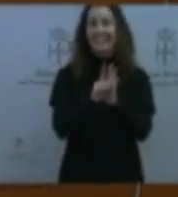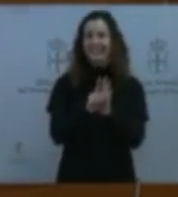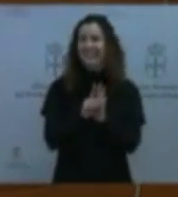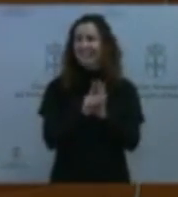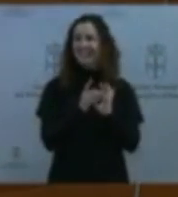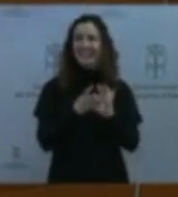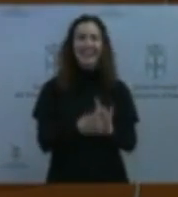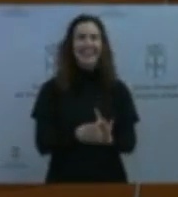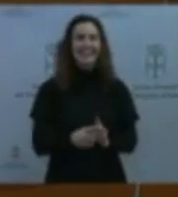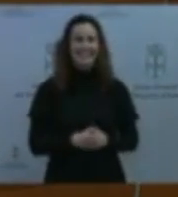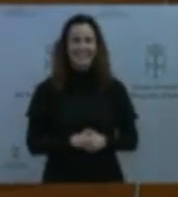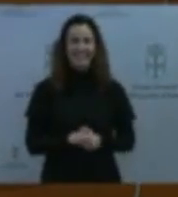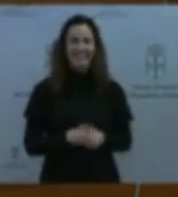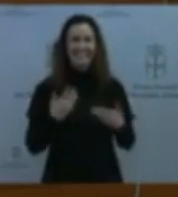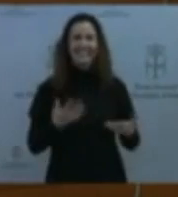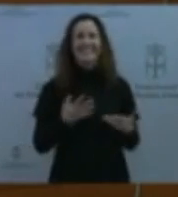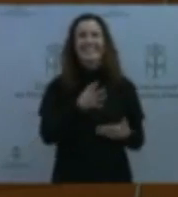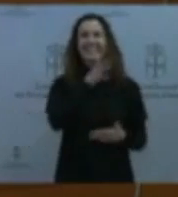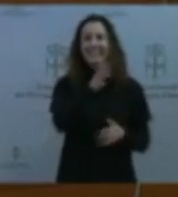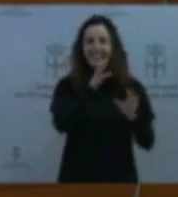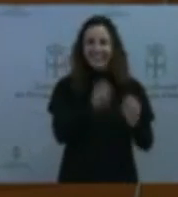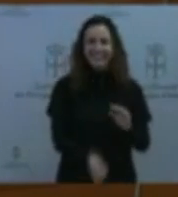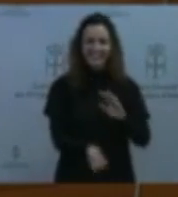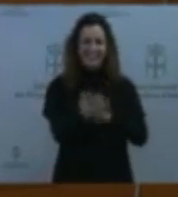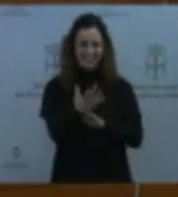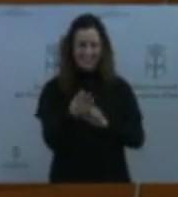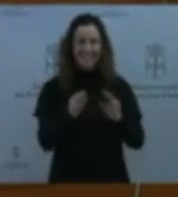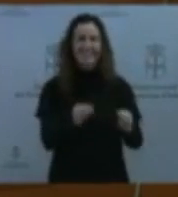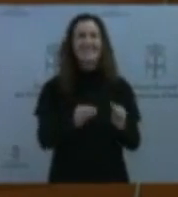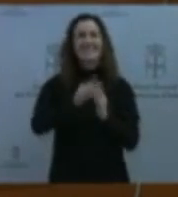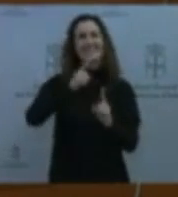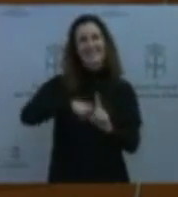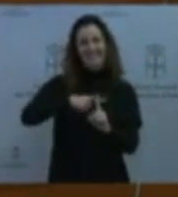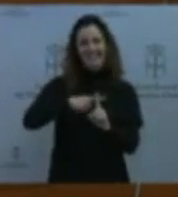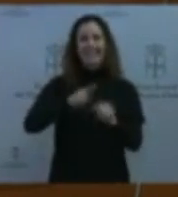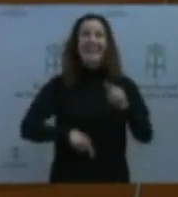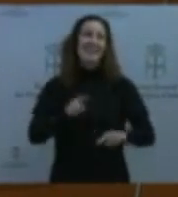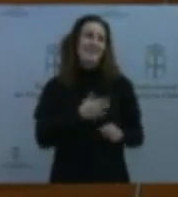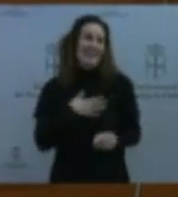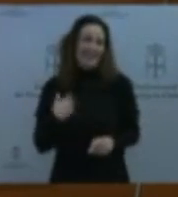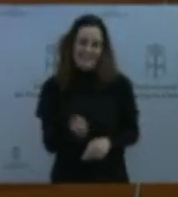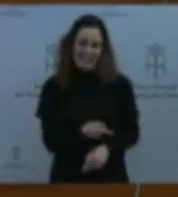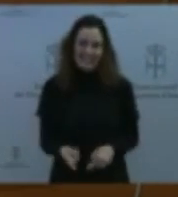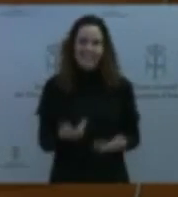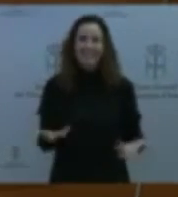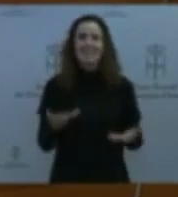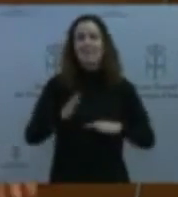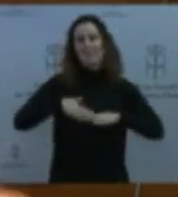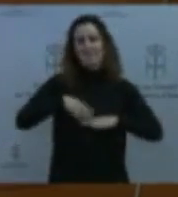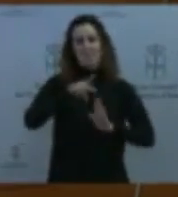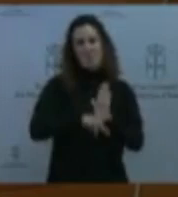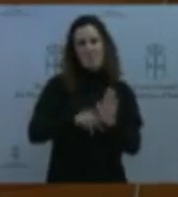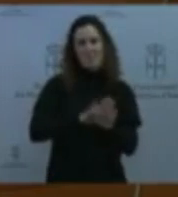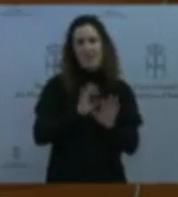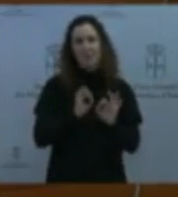después crear aquellas categorías que considere pertinentes y por lo menos dejar el marco donde pueden ir colgando cada una de ellas. Desde